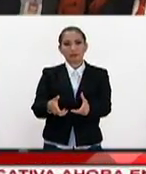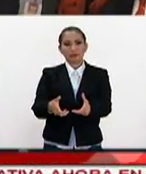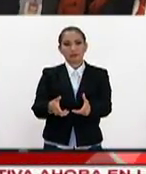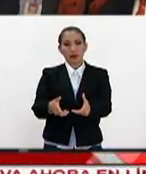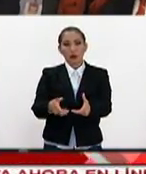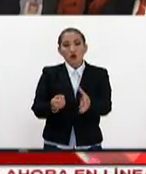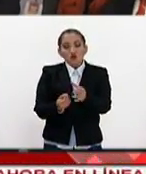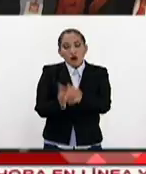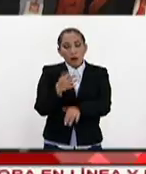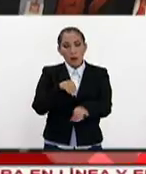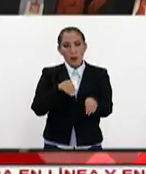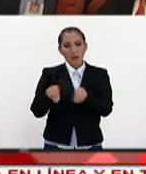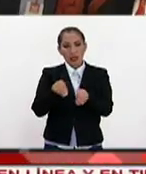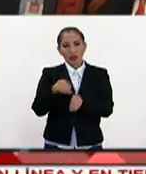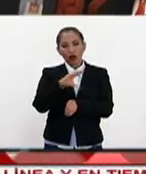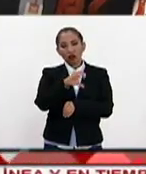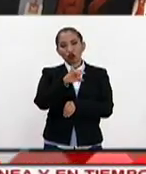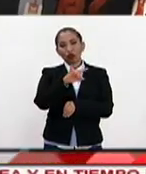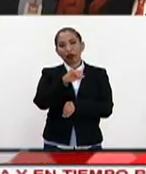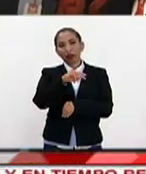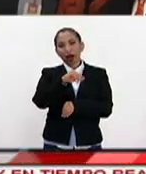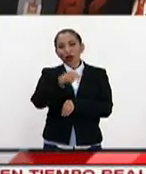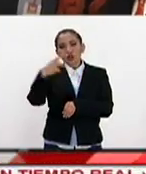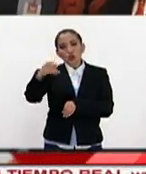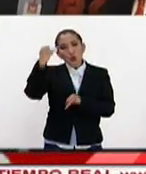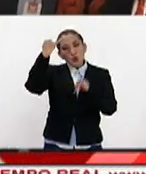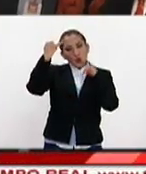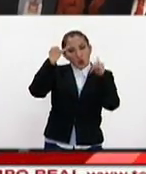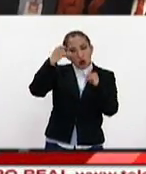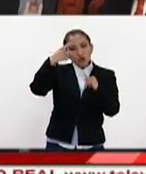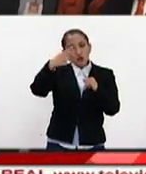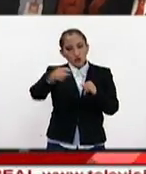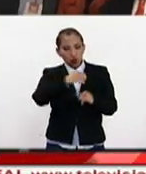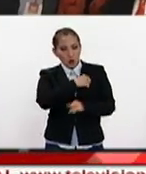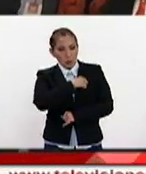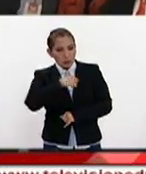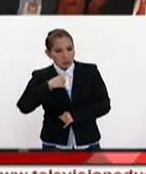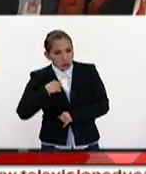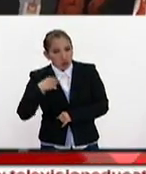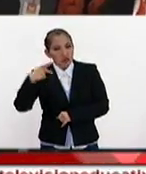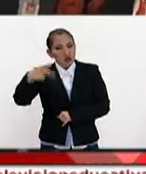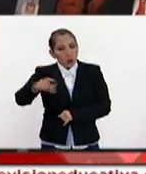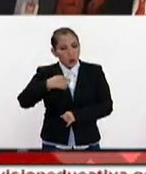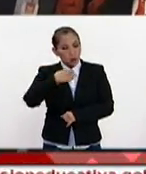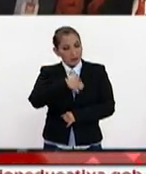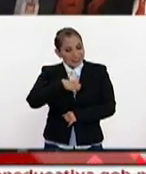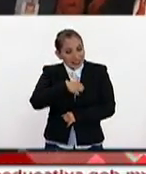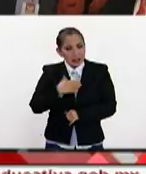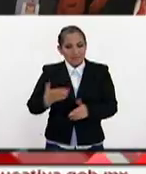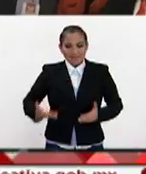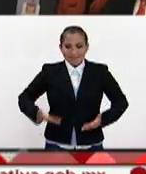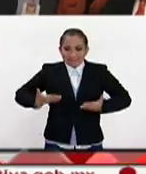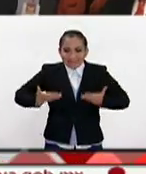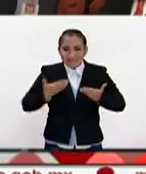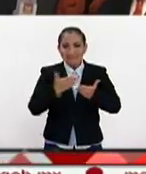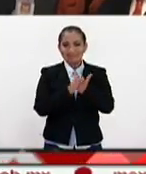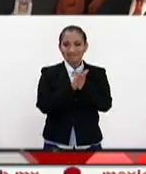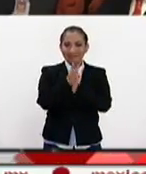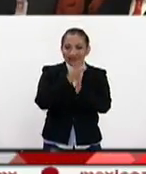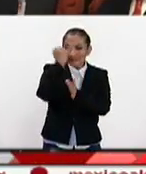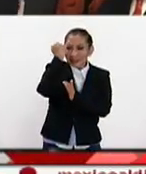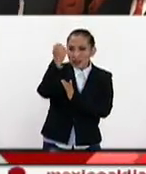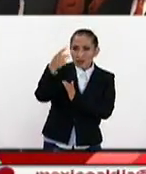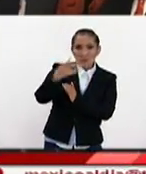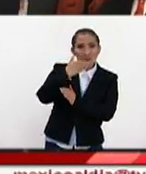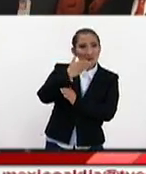La frescura de Movimiento Ciudadano, su creatividad, su compromiso, su alegría, su entusiasmo, sus